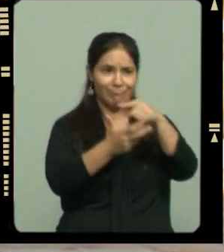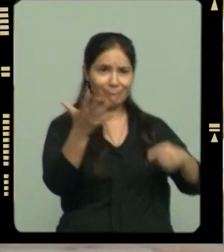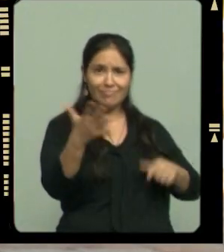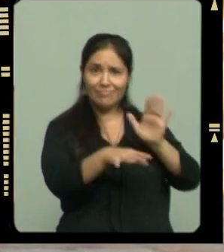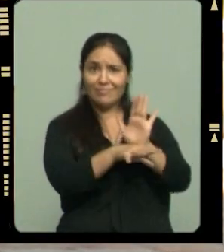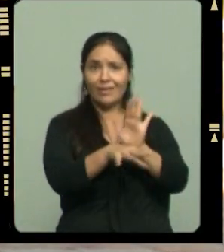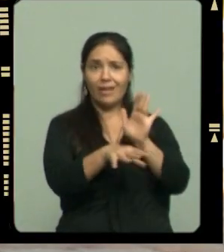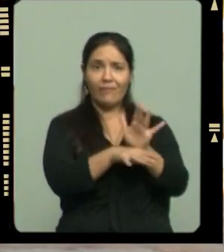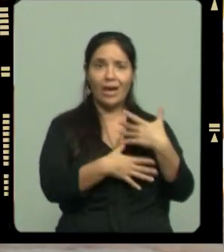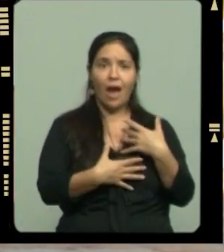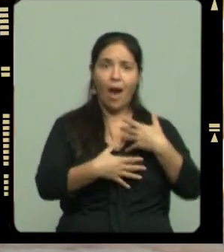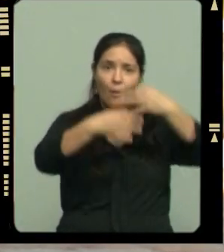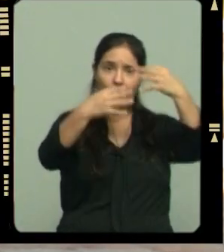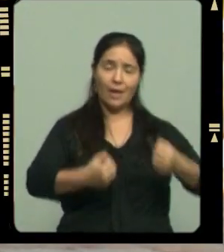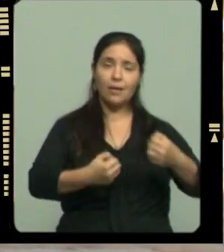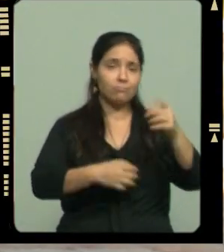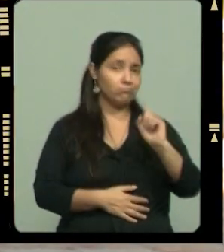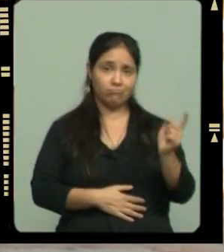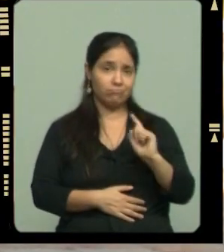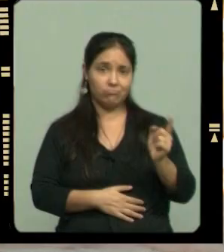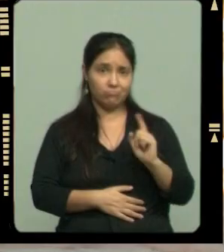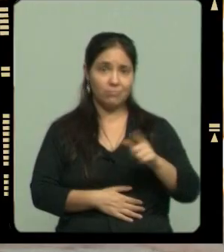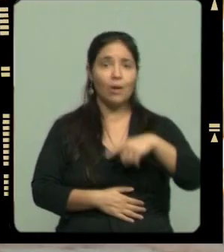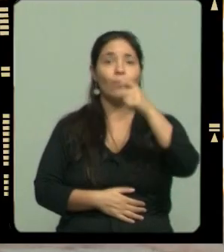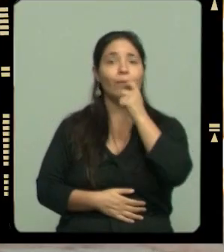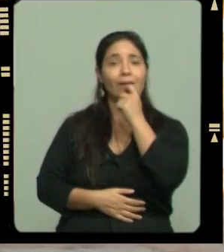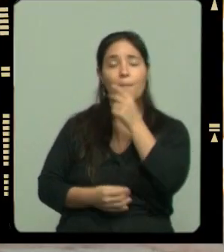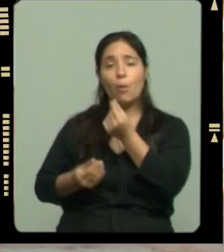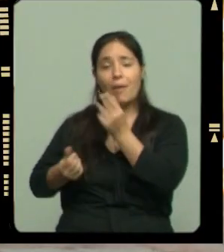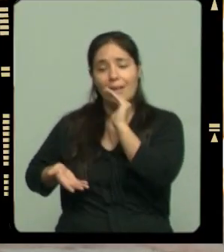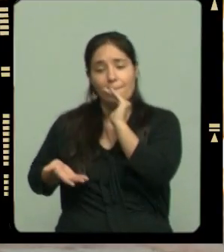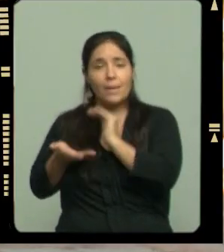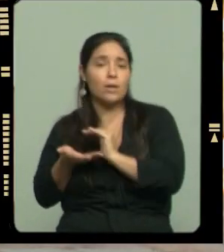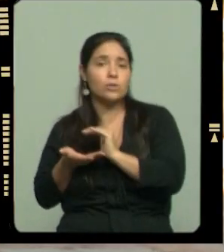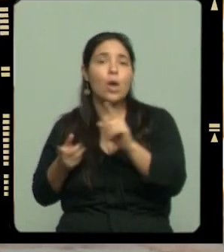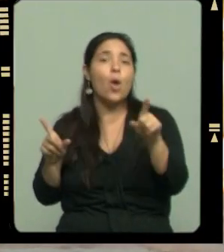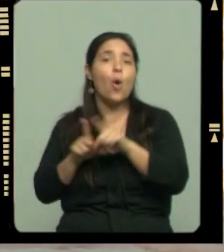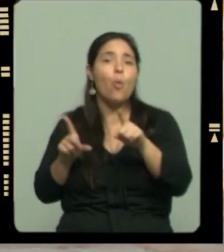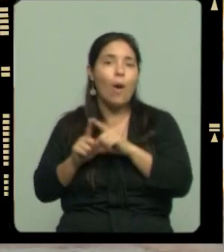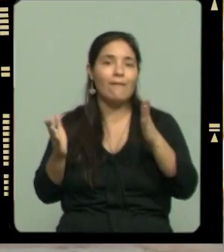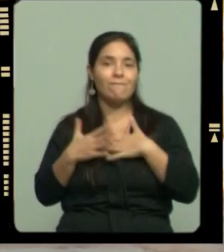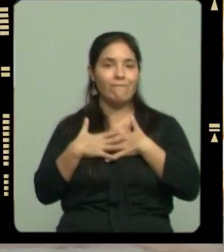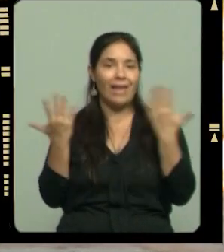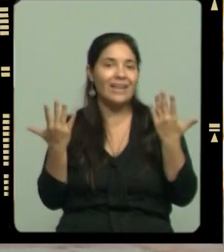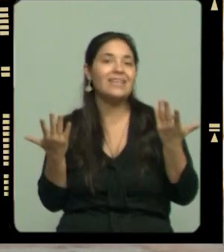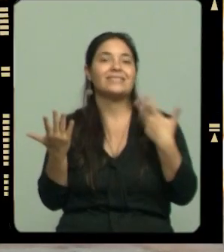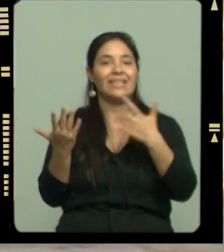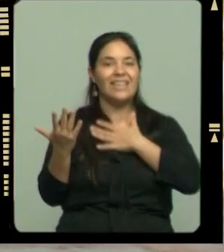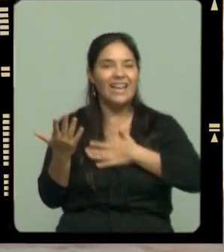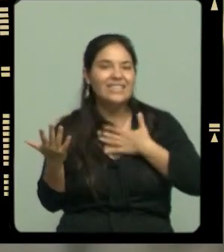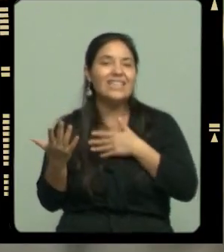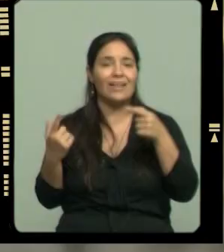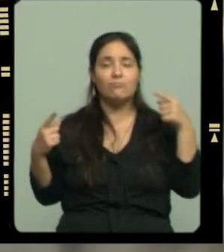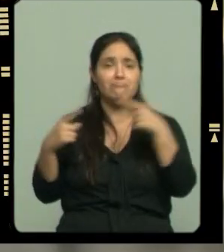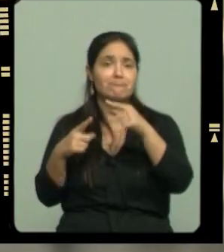no se siente próspera y siente que una persona con menos recursos financieros tal vez está más feliz que ella, y ahí se redefine el sentido de éxito.